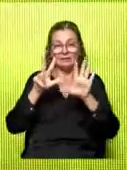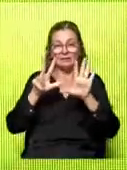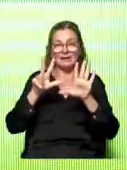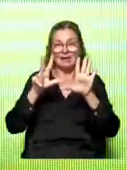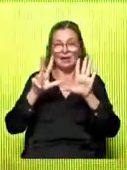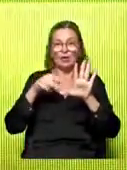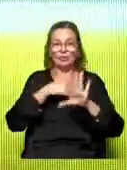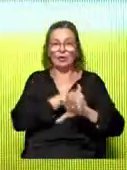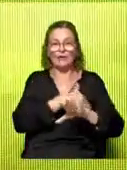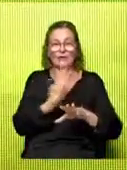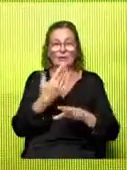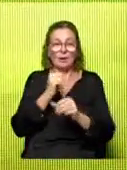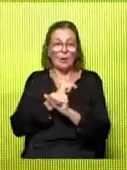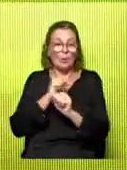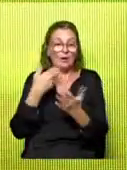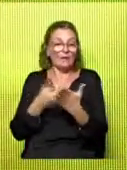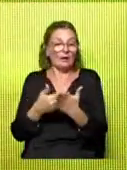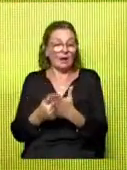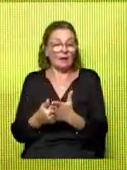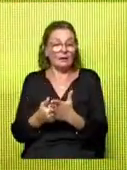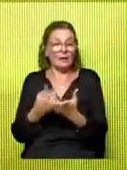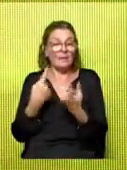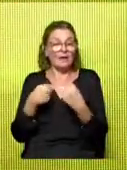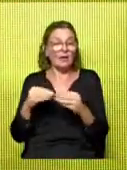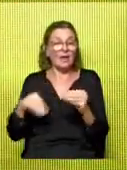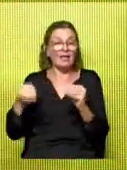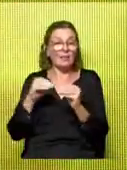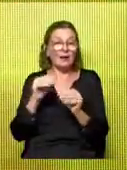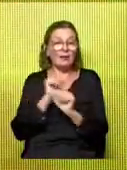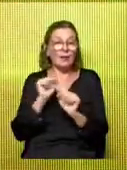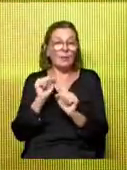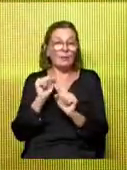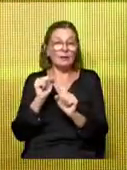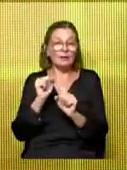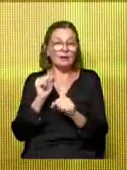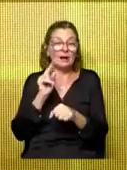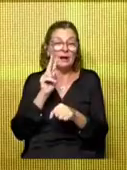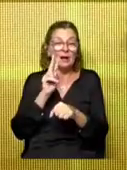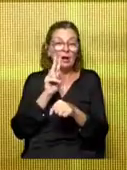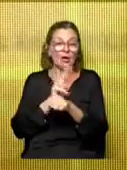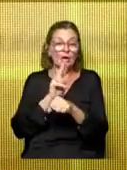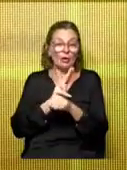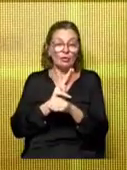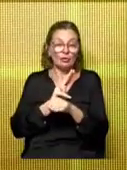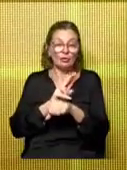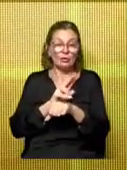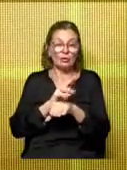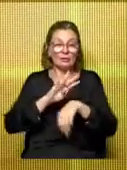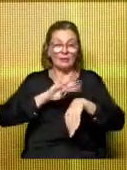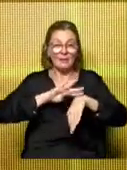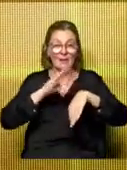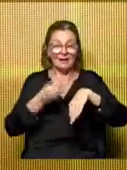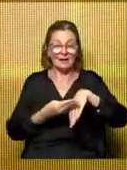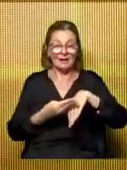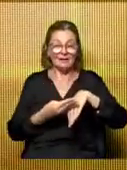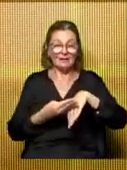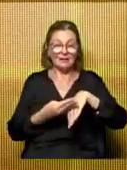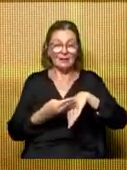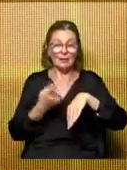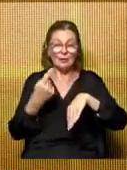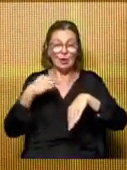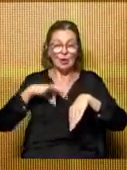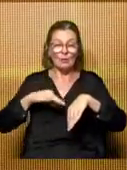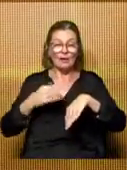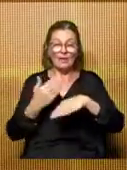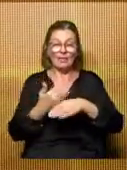fiebre porque no pueden ausentarse. Pero además no pueden ir a controles de embarazo. Porque se ausentan, no cobran. Si se ausentan, no cobran, pero además les